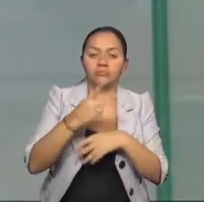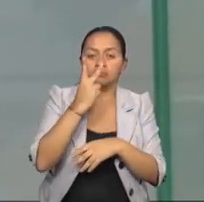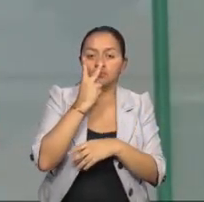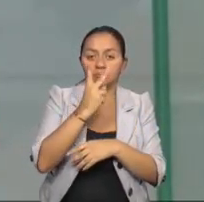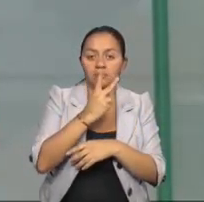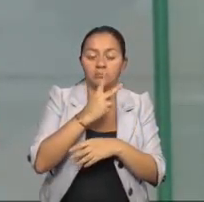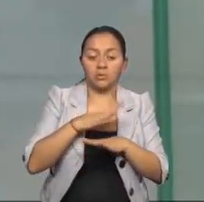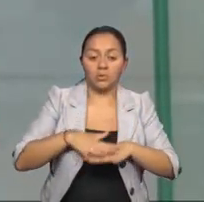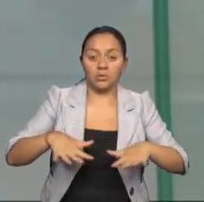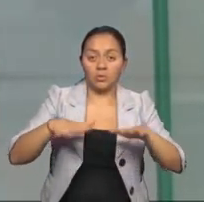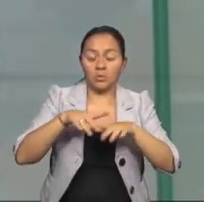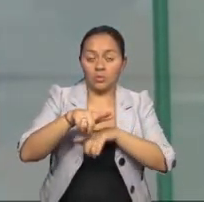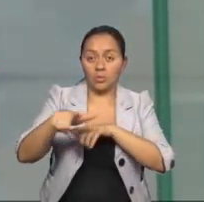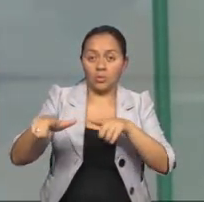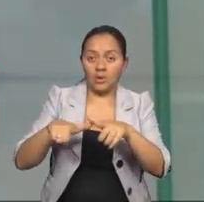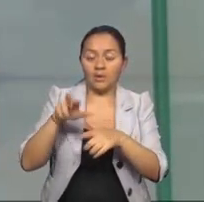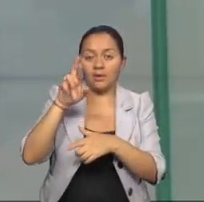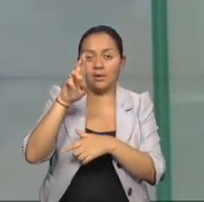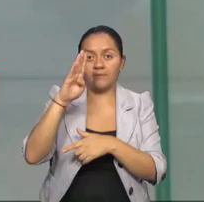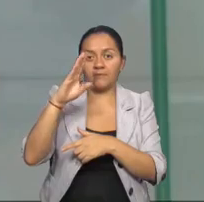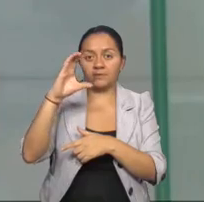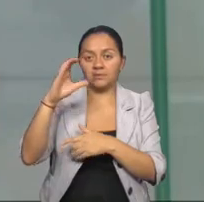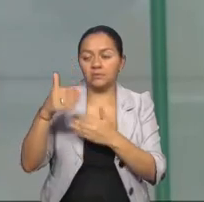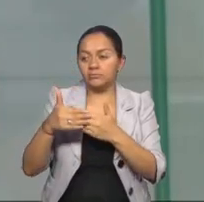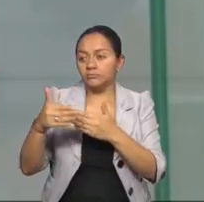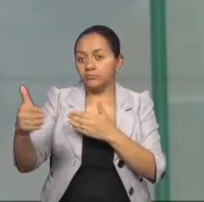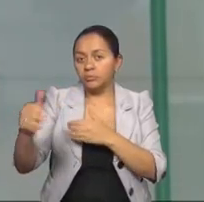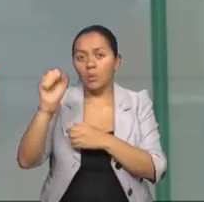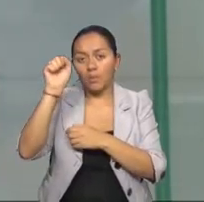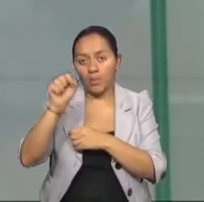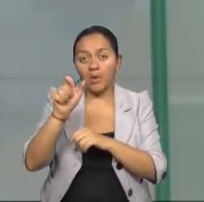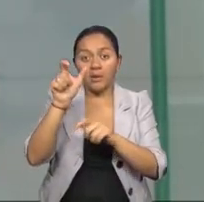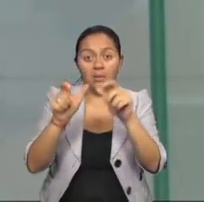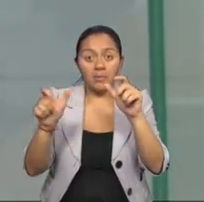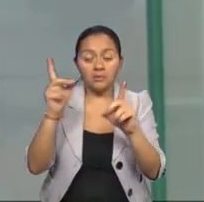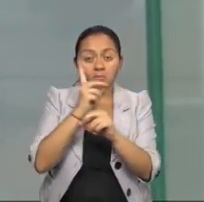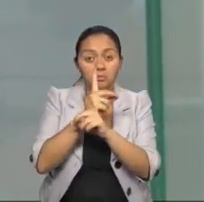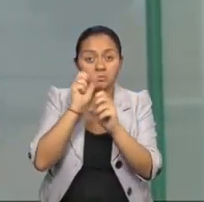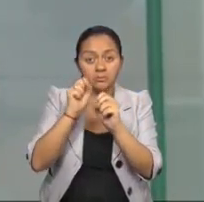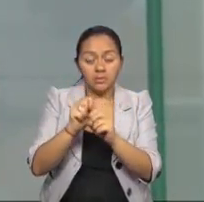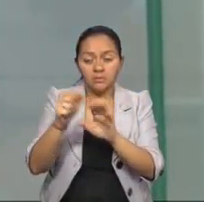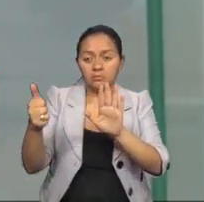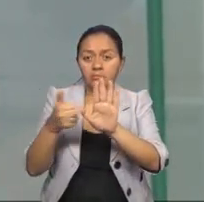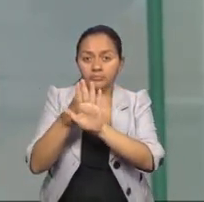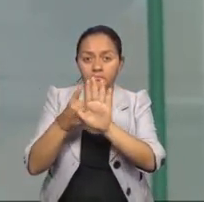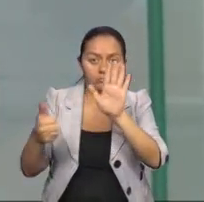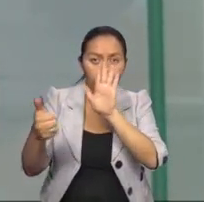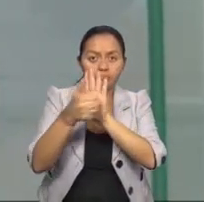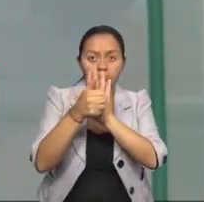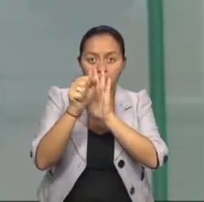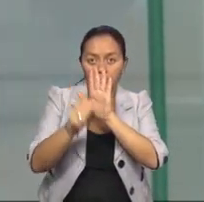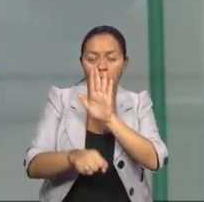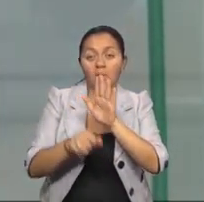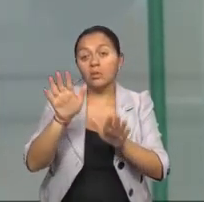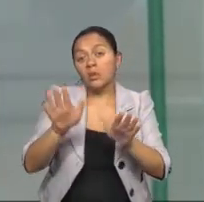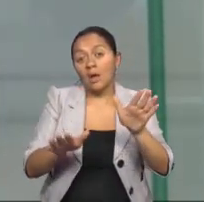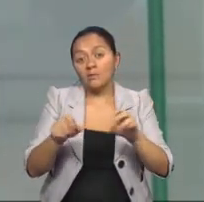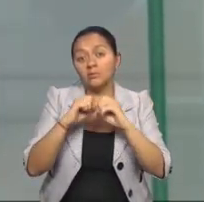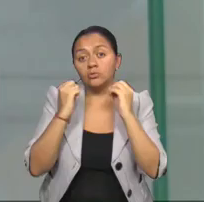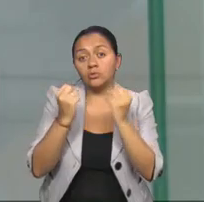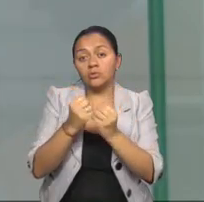quiere decir que con el rbc podemos visibilizar a las personas con discapacidad ante una sociedad que de pronto la culta porque